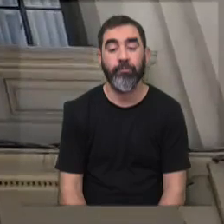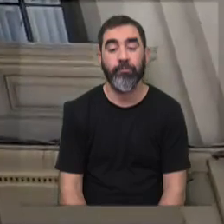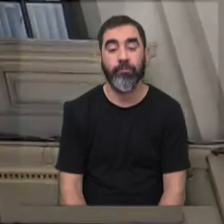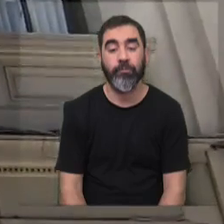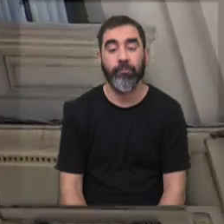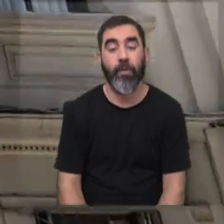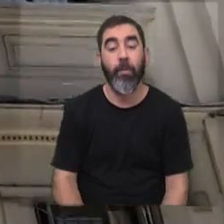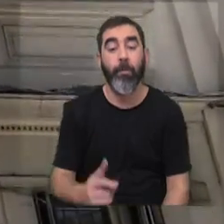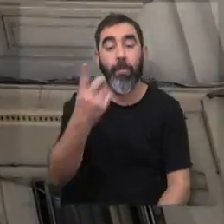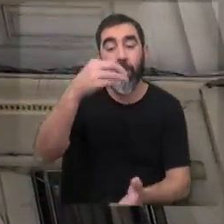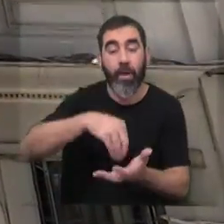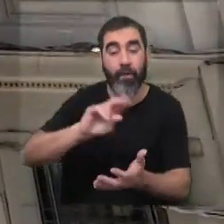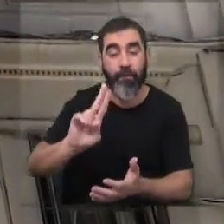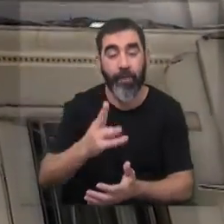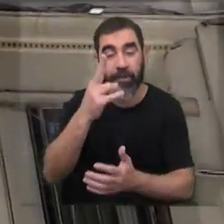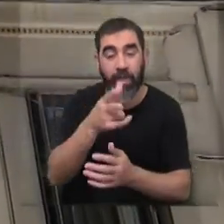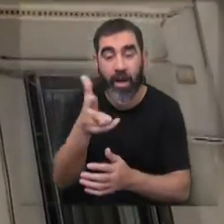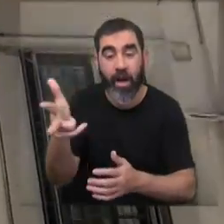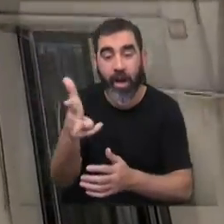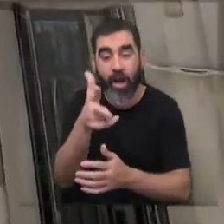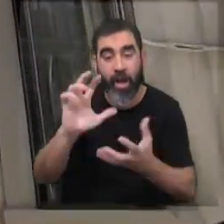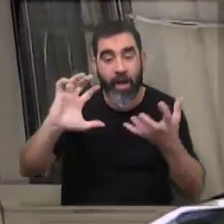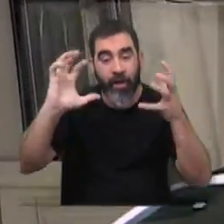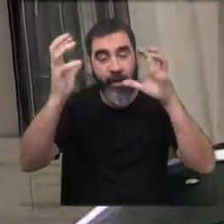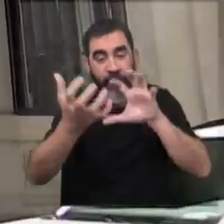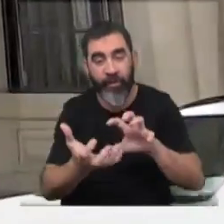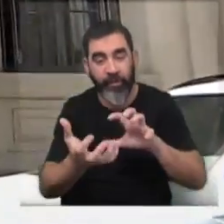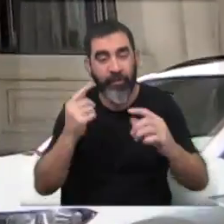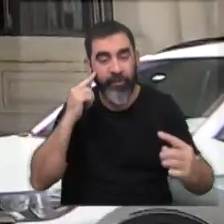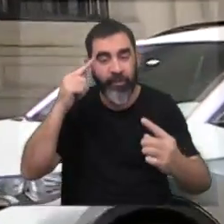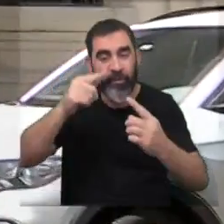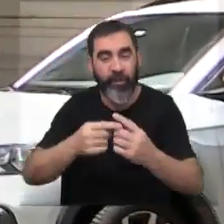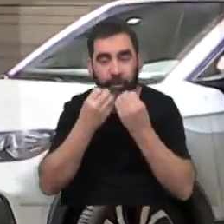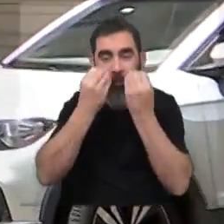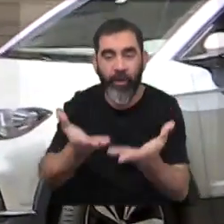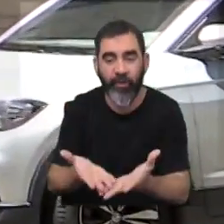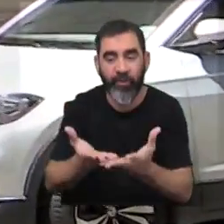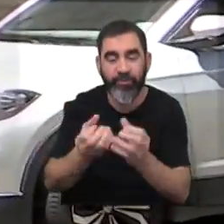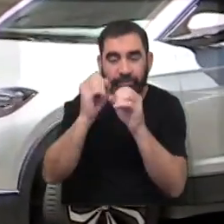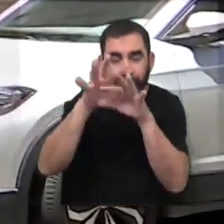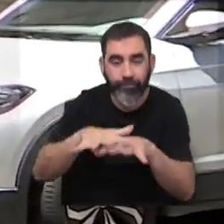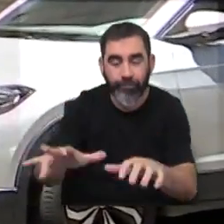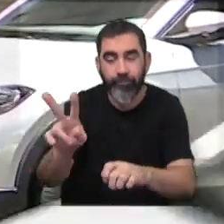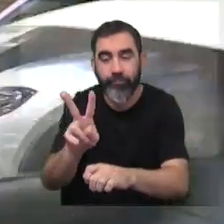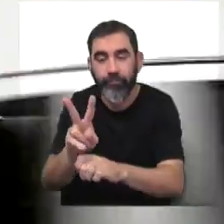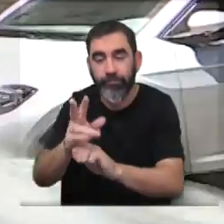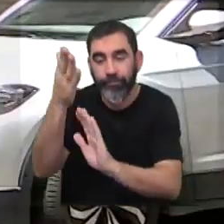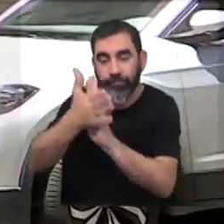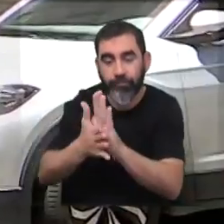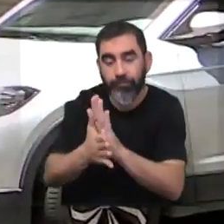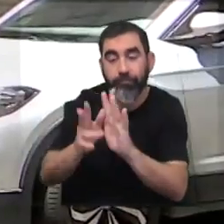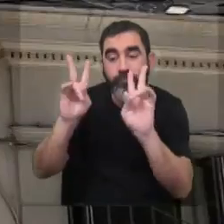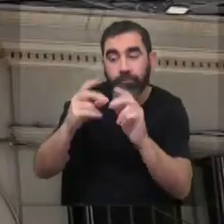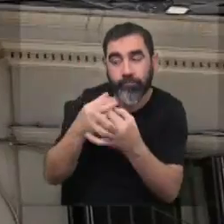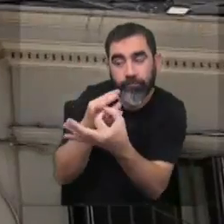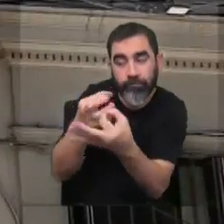Por primera vez Uruguay contará con radares meteorológicos que tendrán como objetivo mejorar la red de monitoreo nacional y avanzar en la precisión